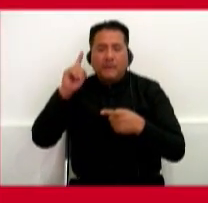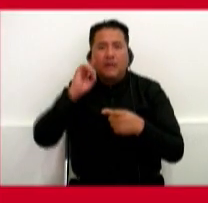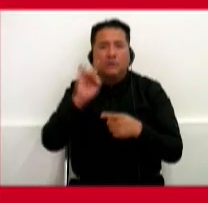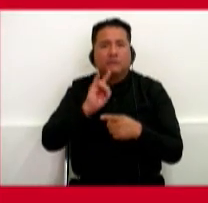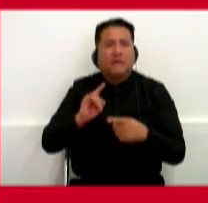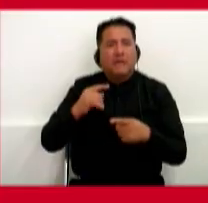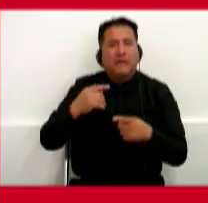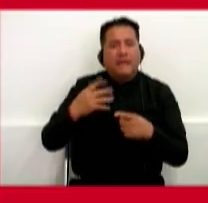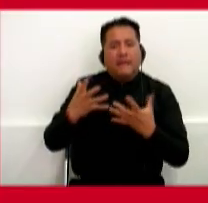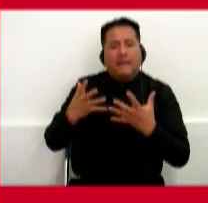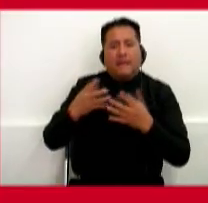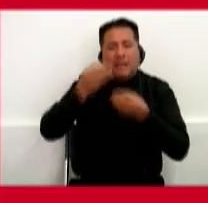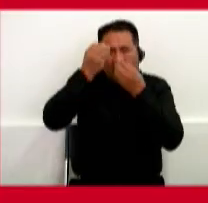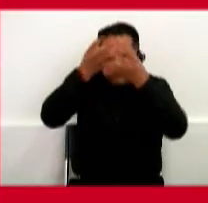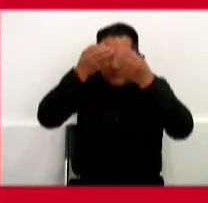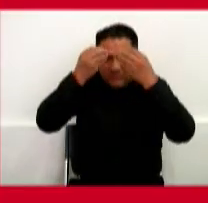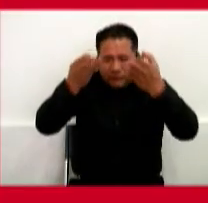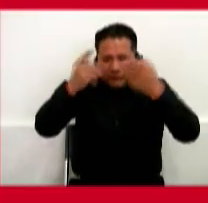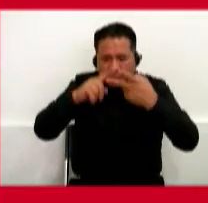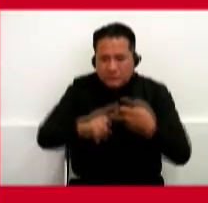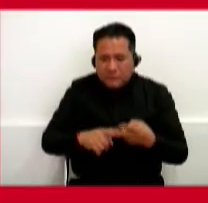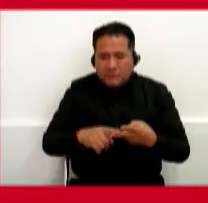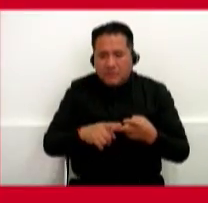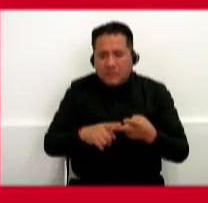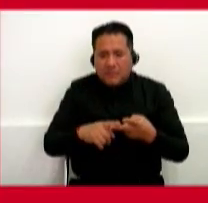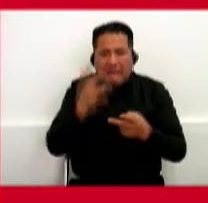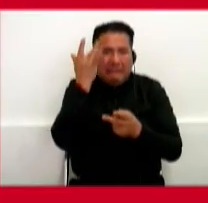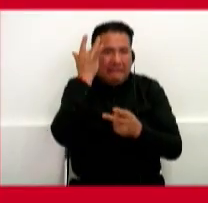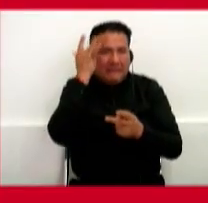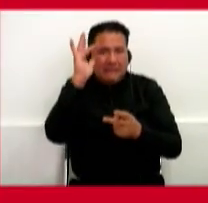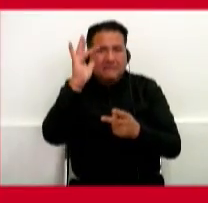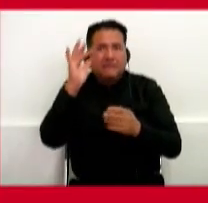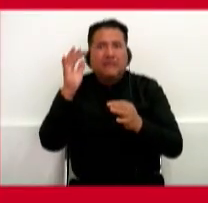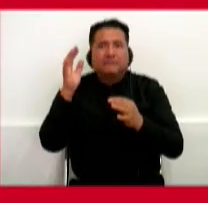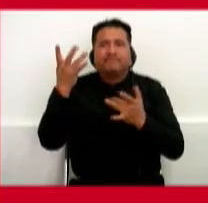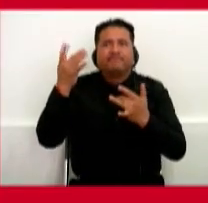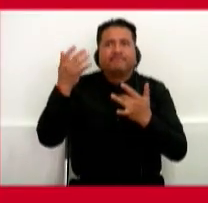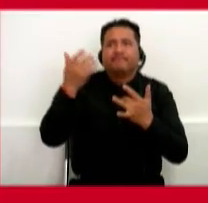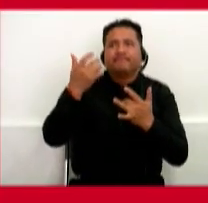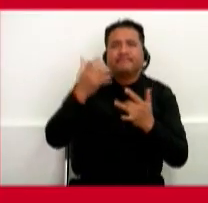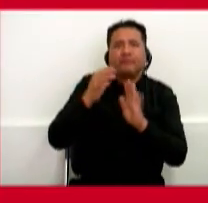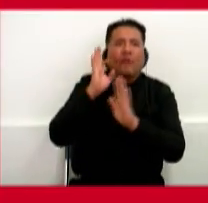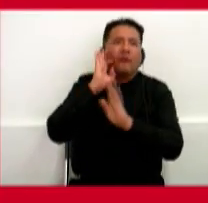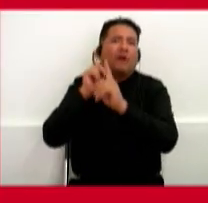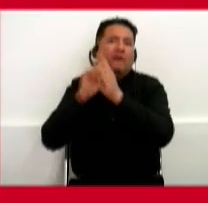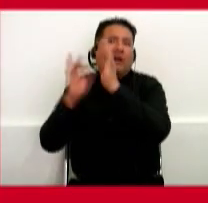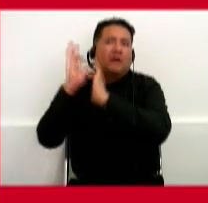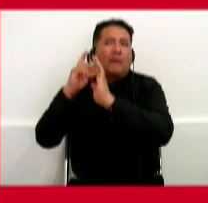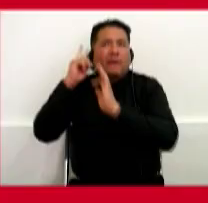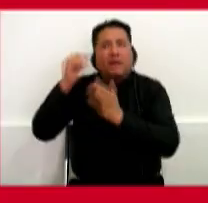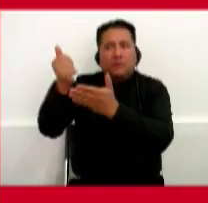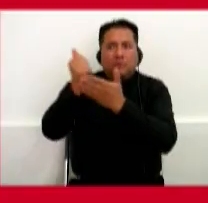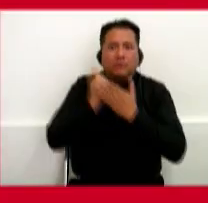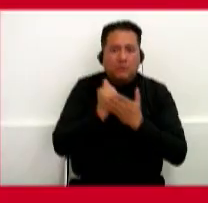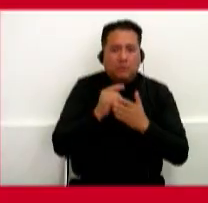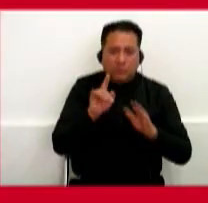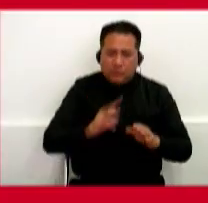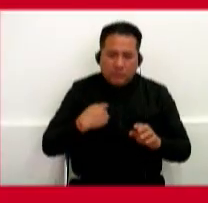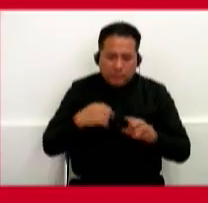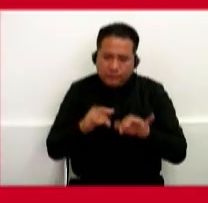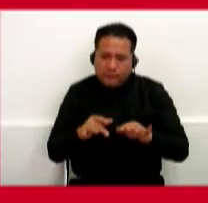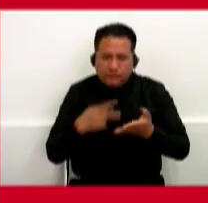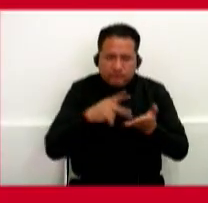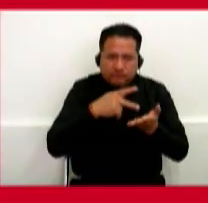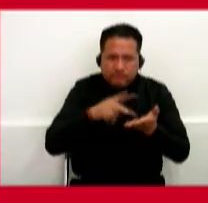data, como es Machine Learning o inteligencia artificial. Entonces ya estamos preparados y hacia eso vamos, porque eso lo que va a ayudar es de